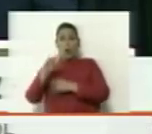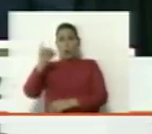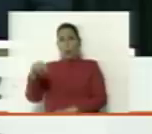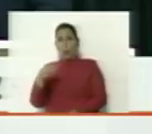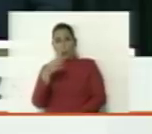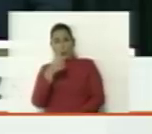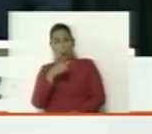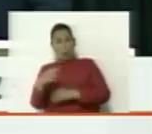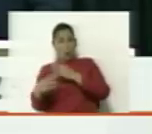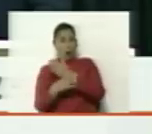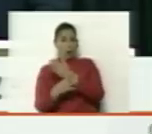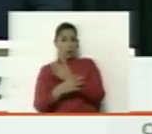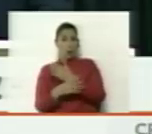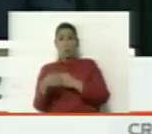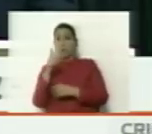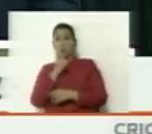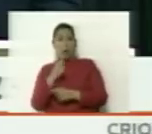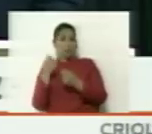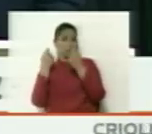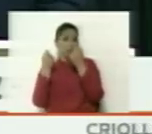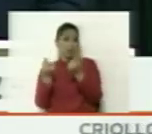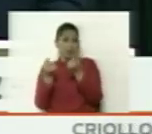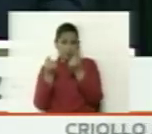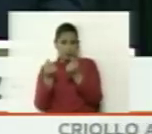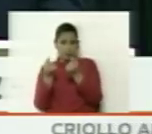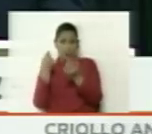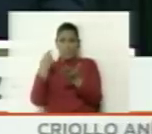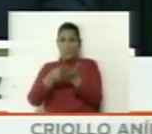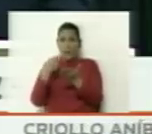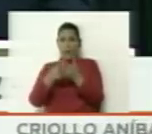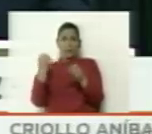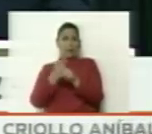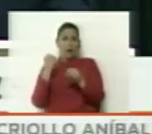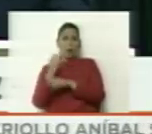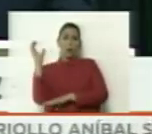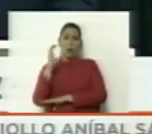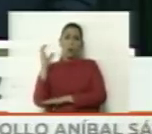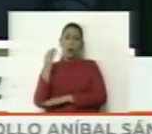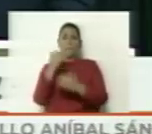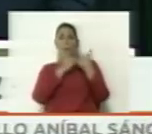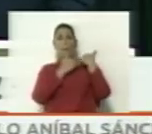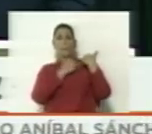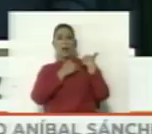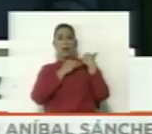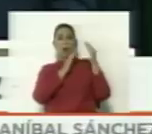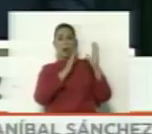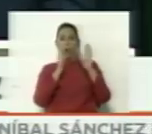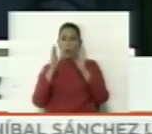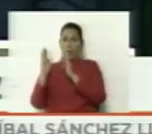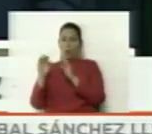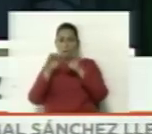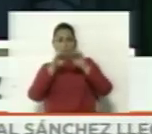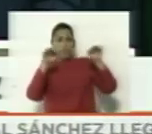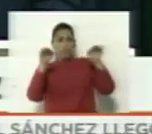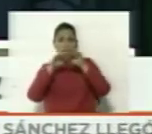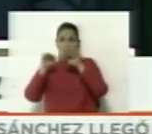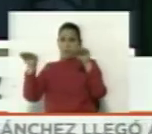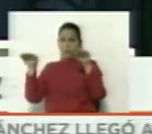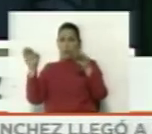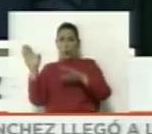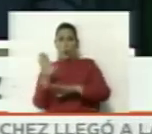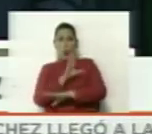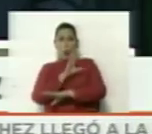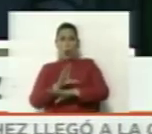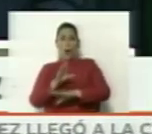no apareció ni un peso para pagarle a los trabajadores colombianos que se encargaron de la organización del concierto,